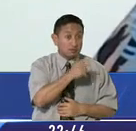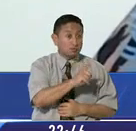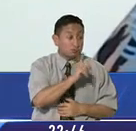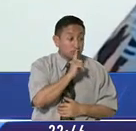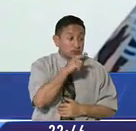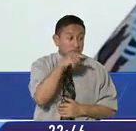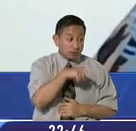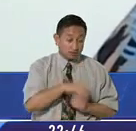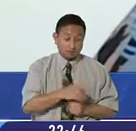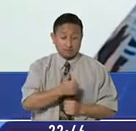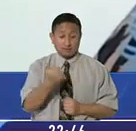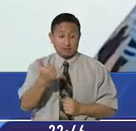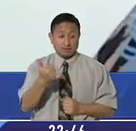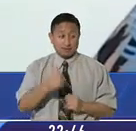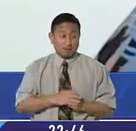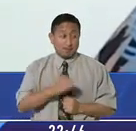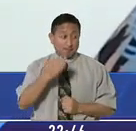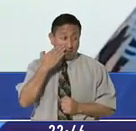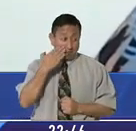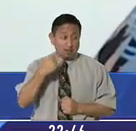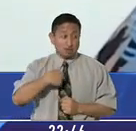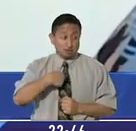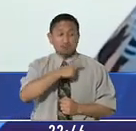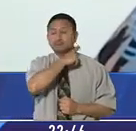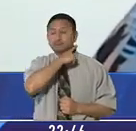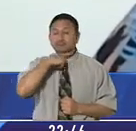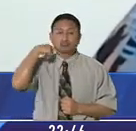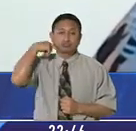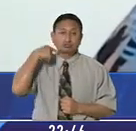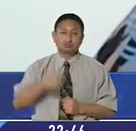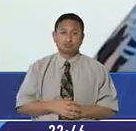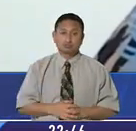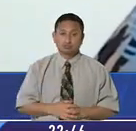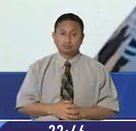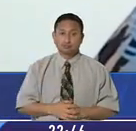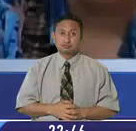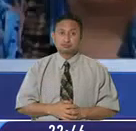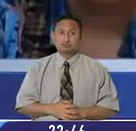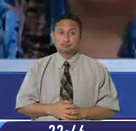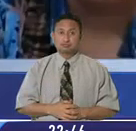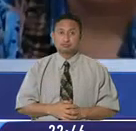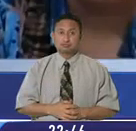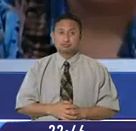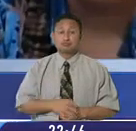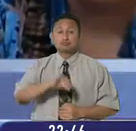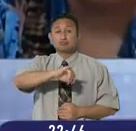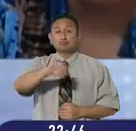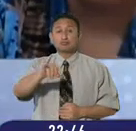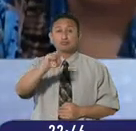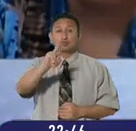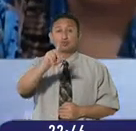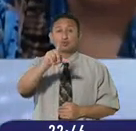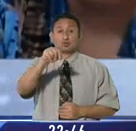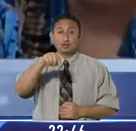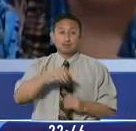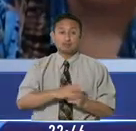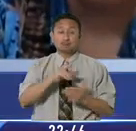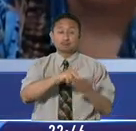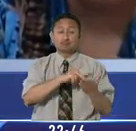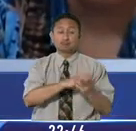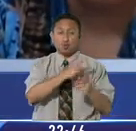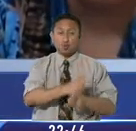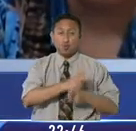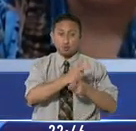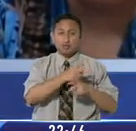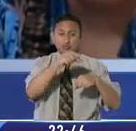hablaba lo que le estaba ocurriendo, iba a quitarle la vida a nuestra madre. Julia permanece en el programa de